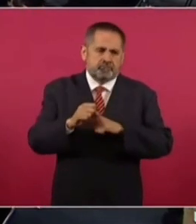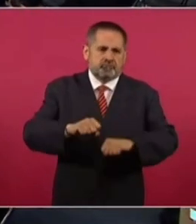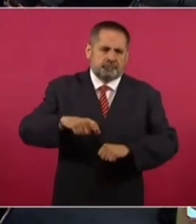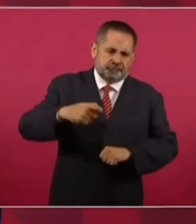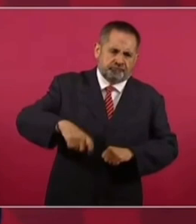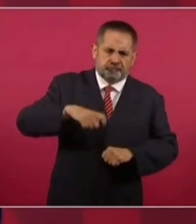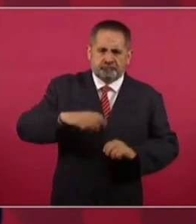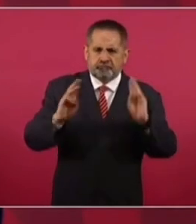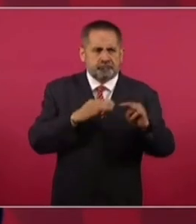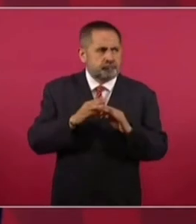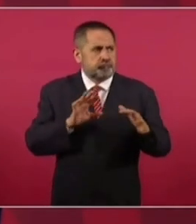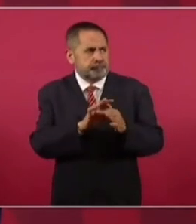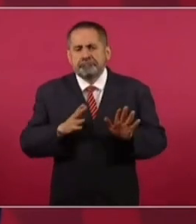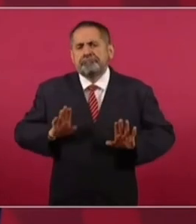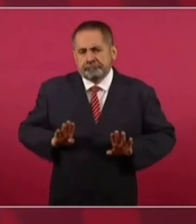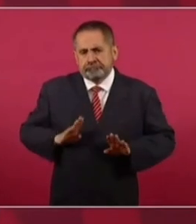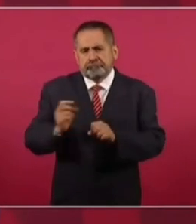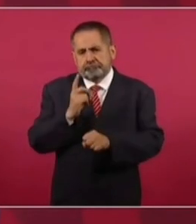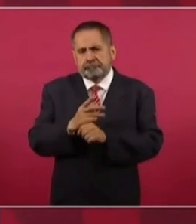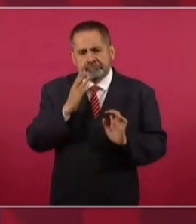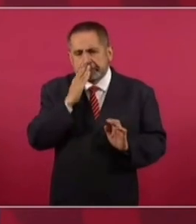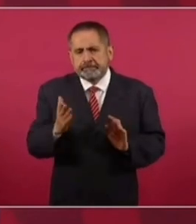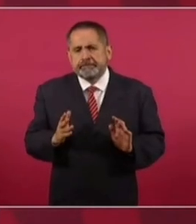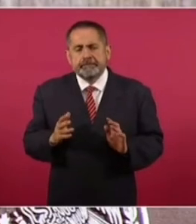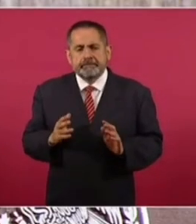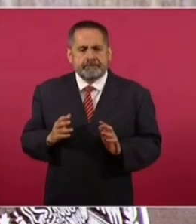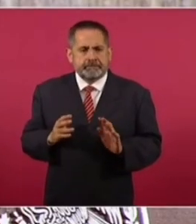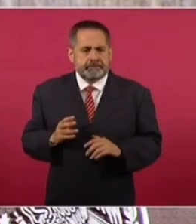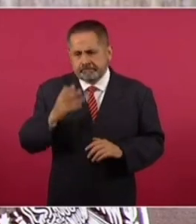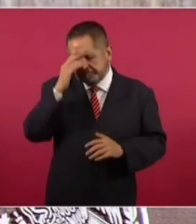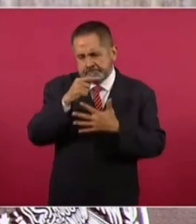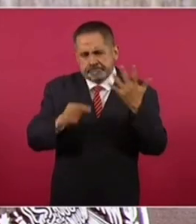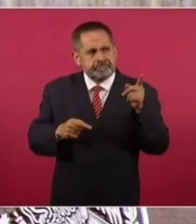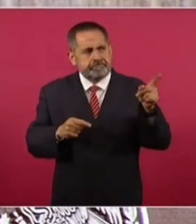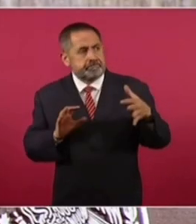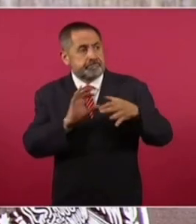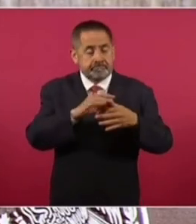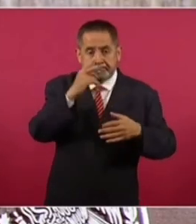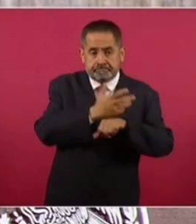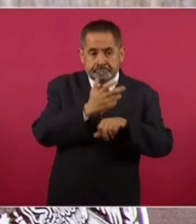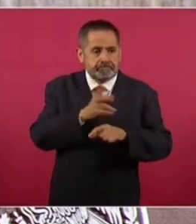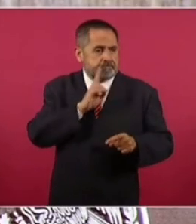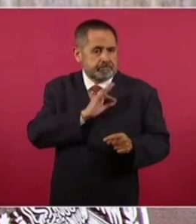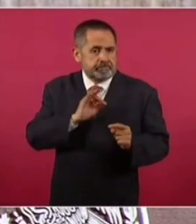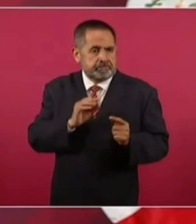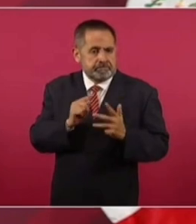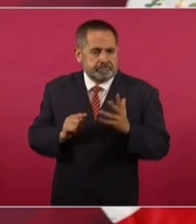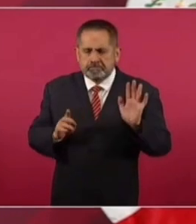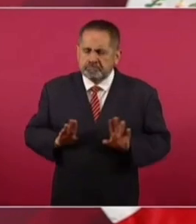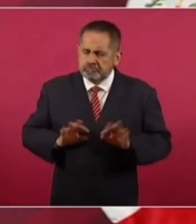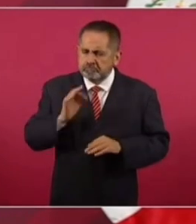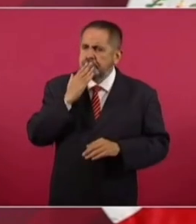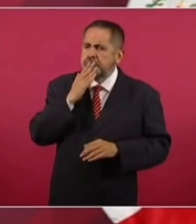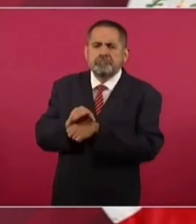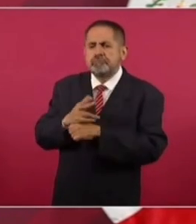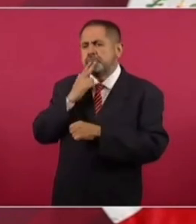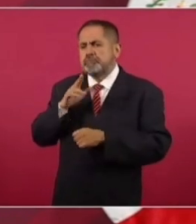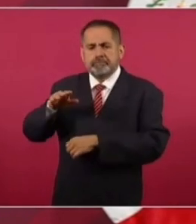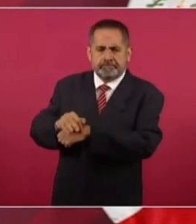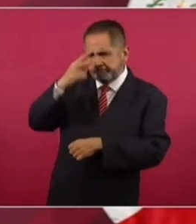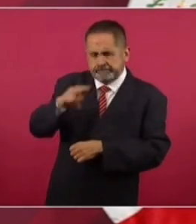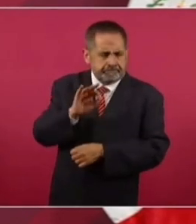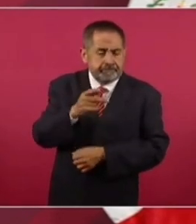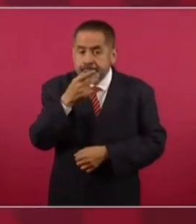potencial económico y comercial del mundo y todo lo que se pueda obtener en beneficio de